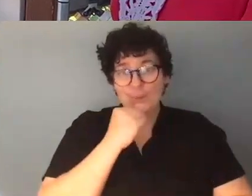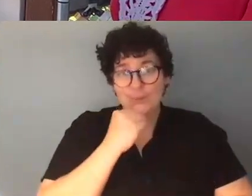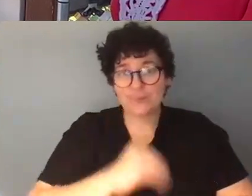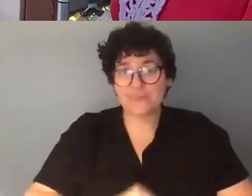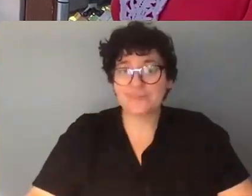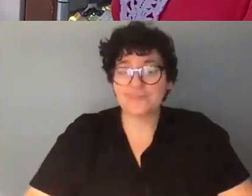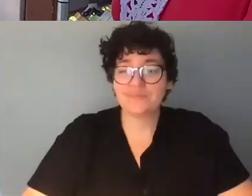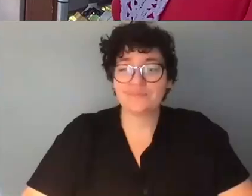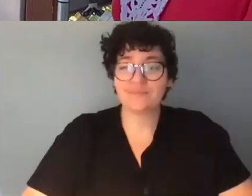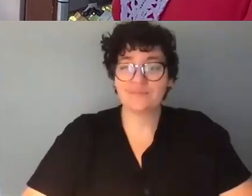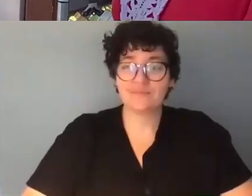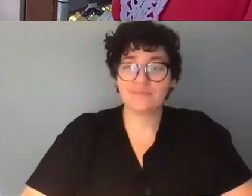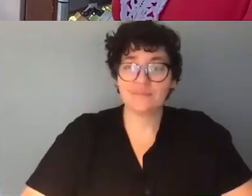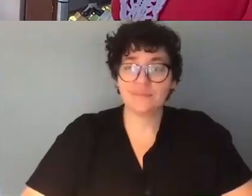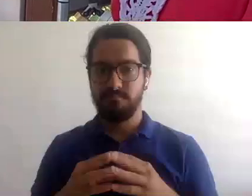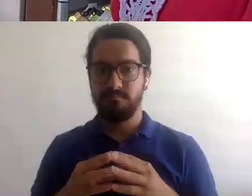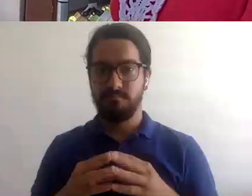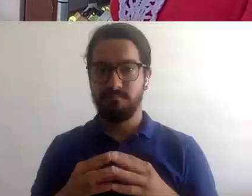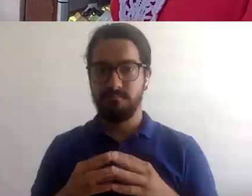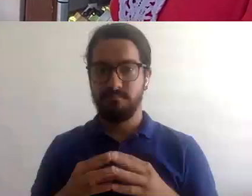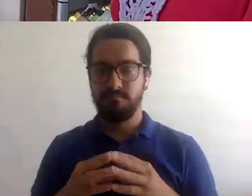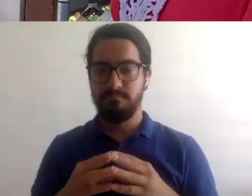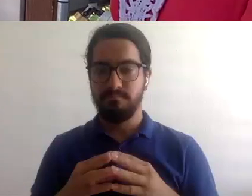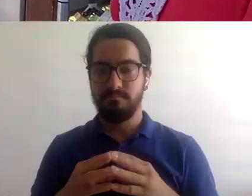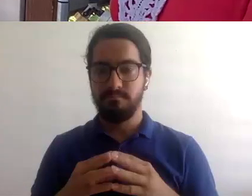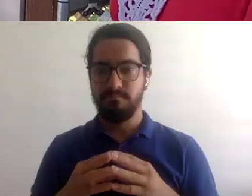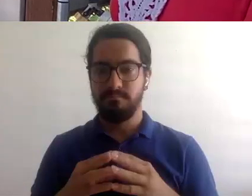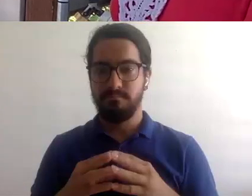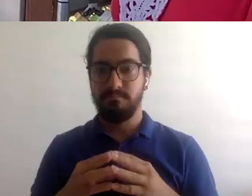¿Con eso más? Más.